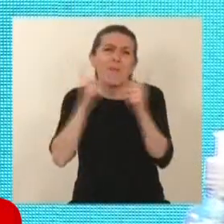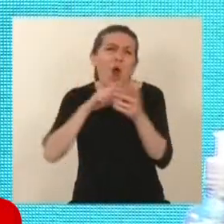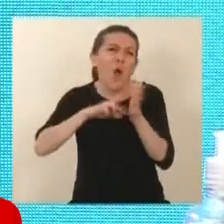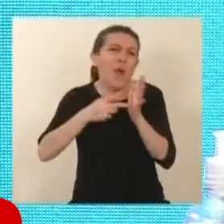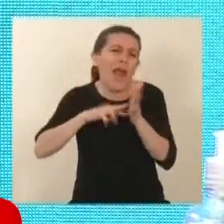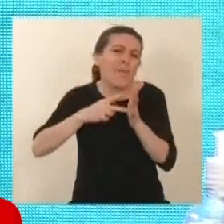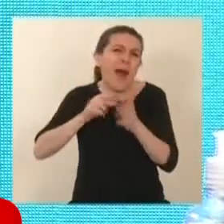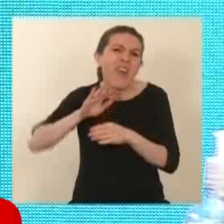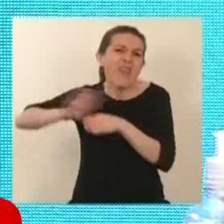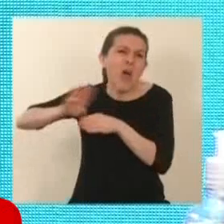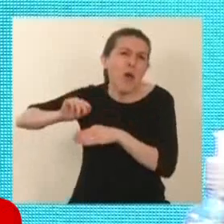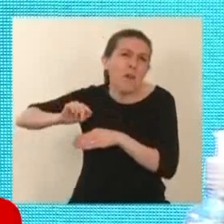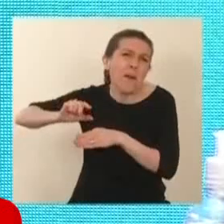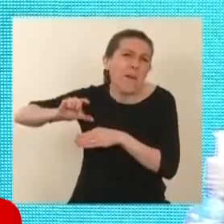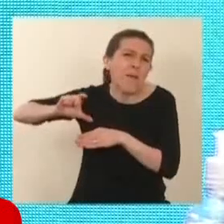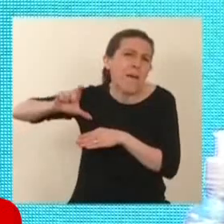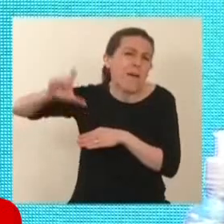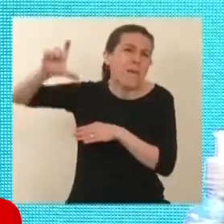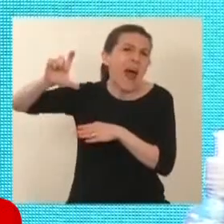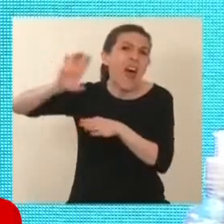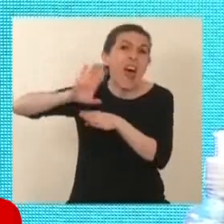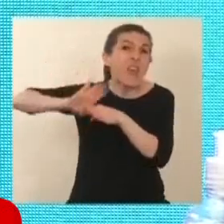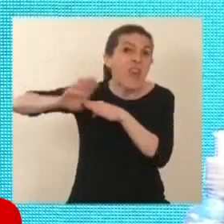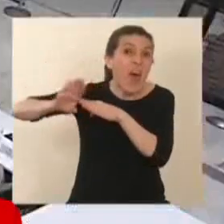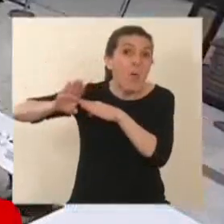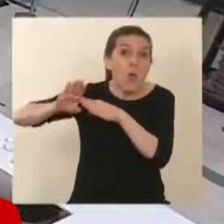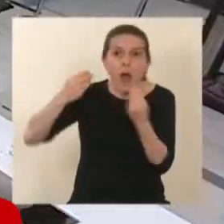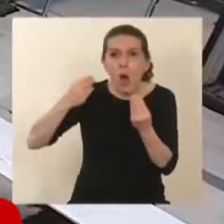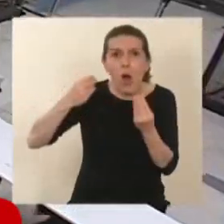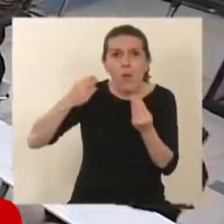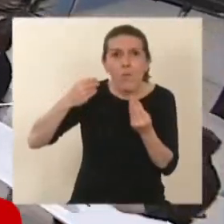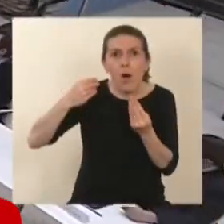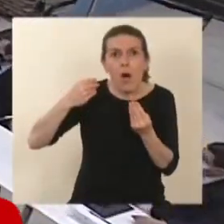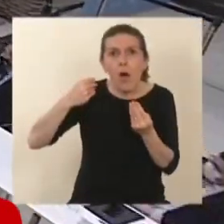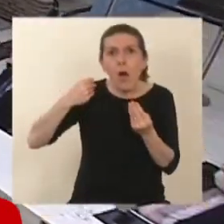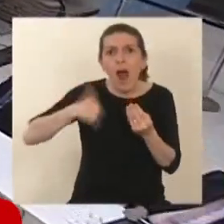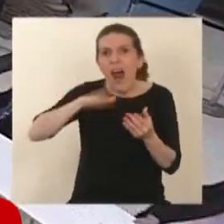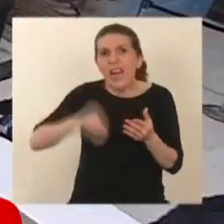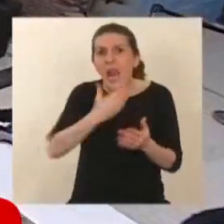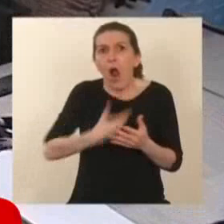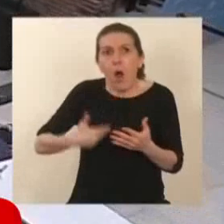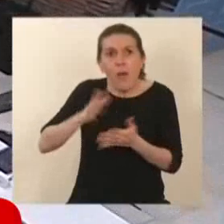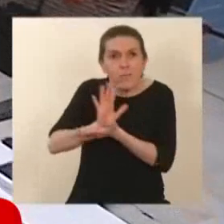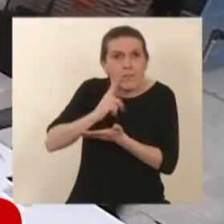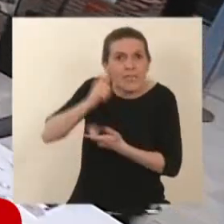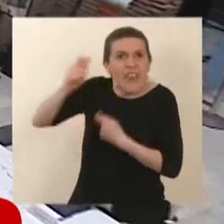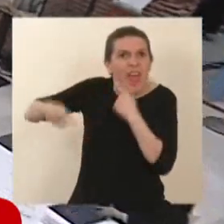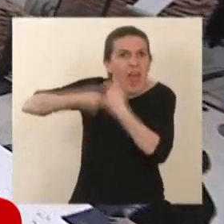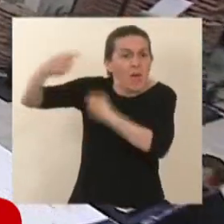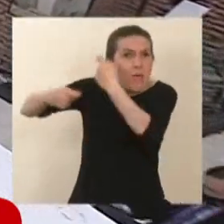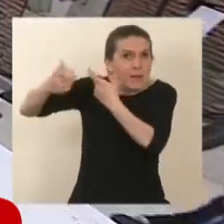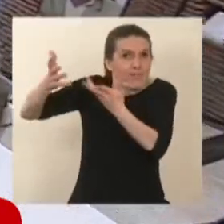de deuda, enfrentando una carga de deuda que el país no podía sostener. Y para poder tranquilizar a la